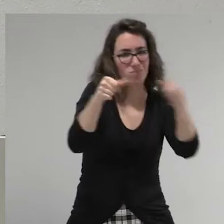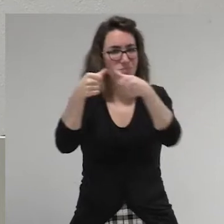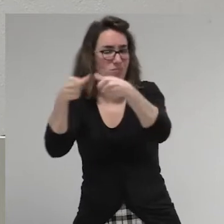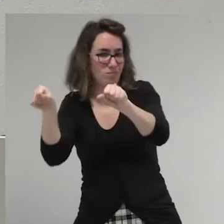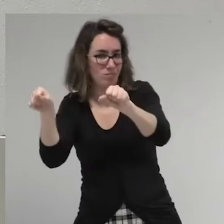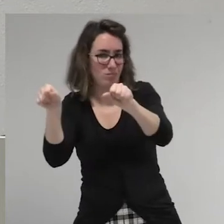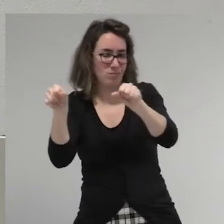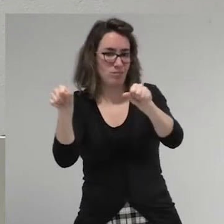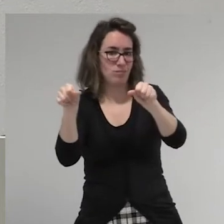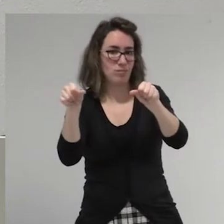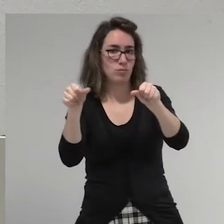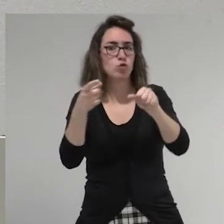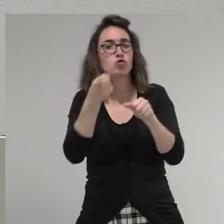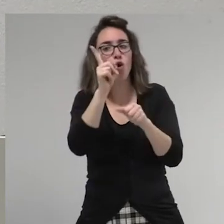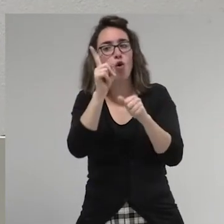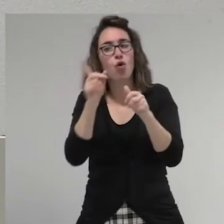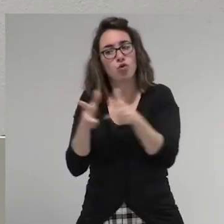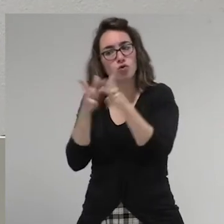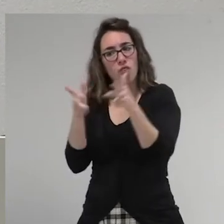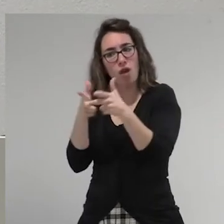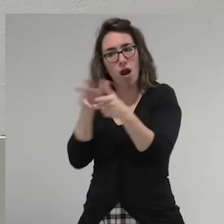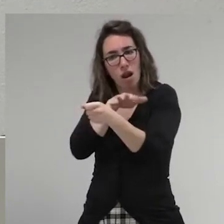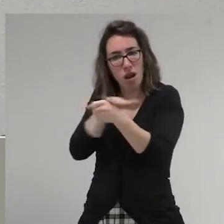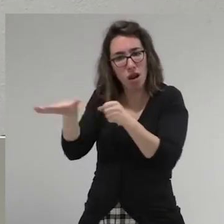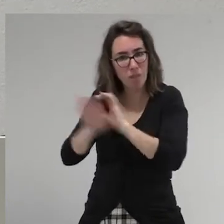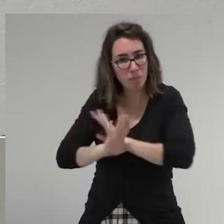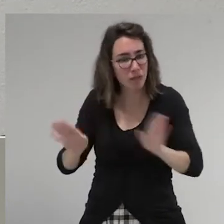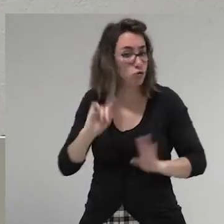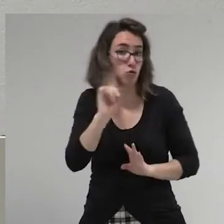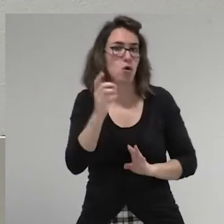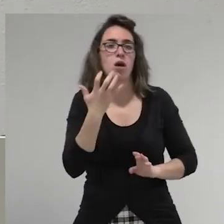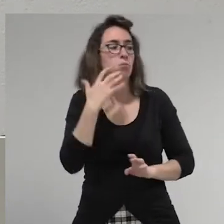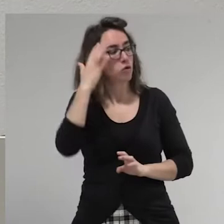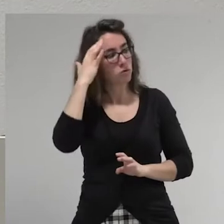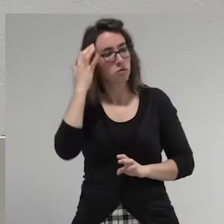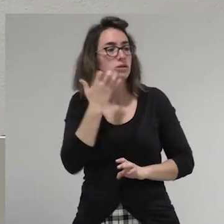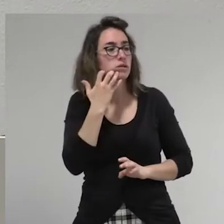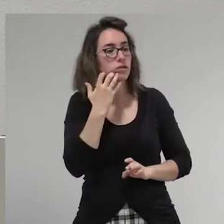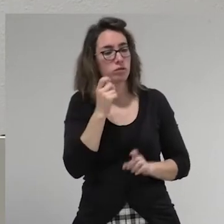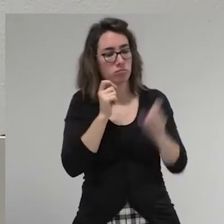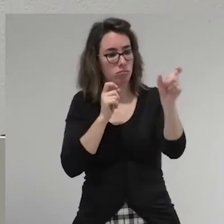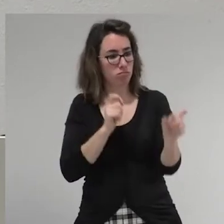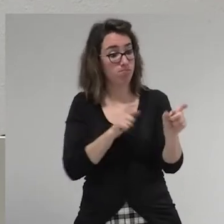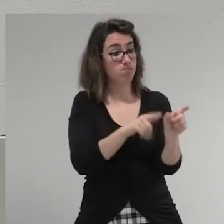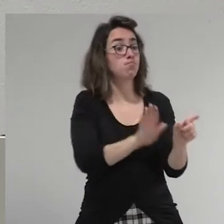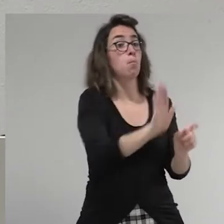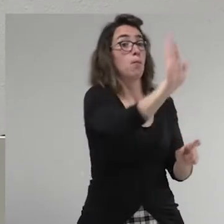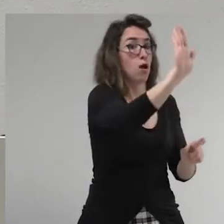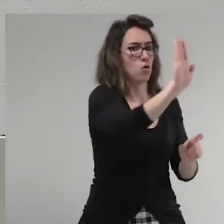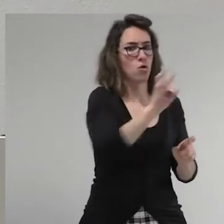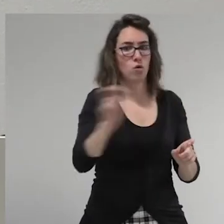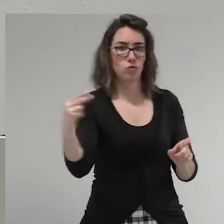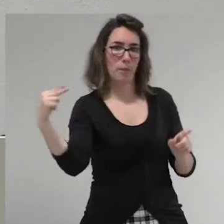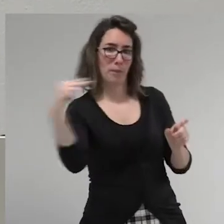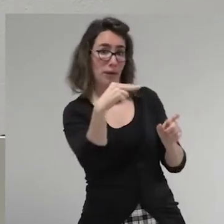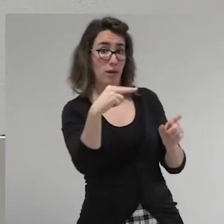digamos, social, es decir, si yo te paro a ti delante de este, a este le digo, yo